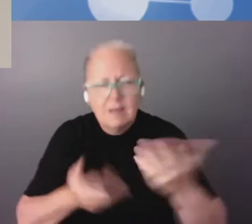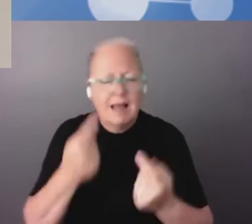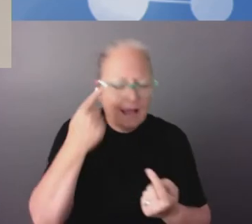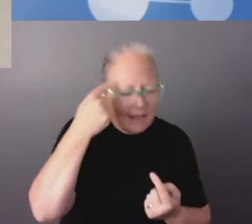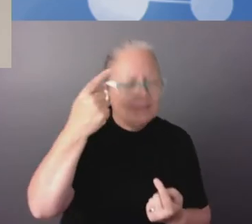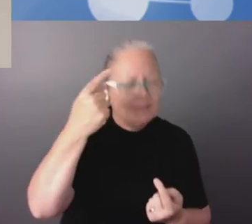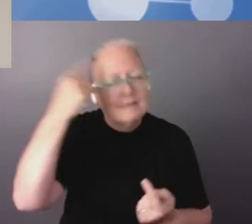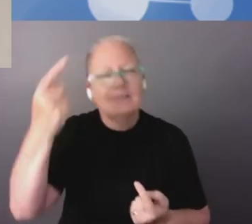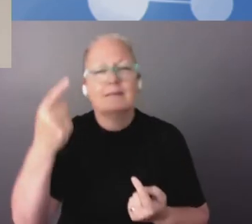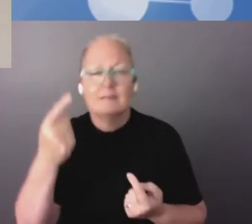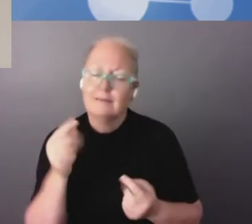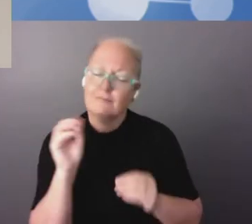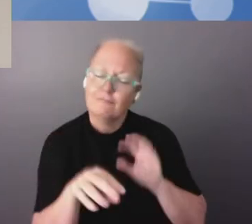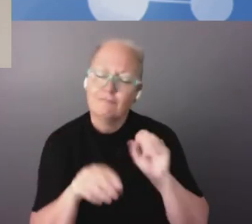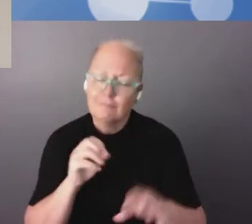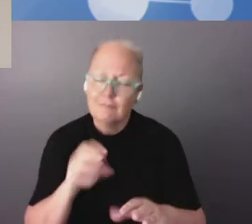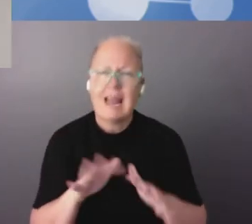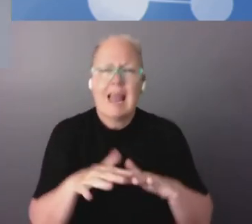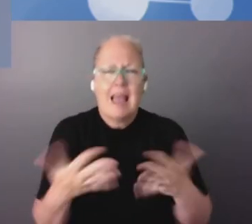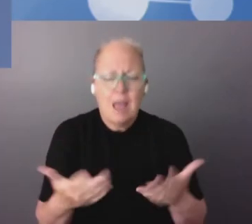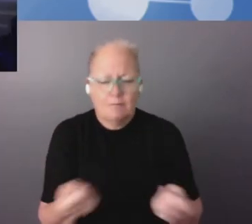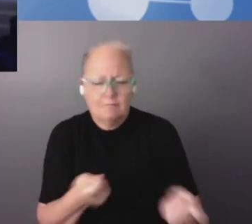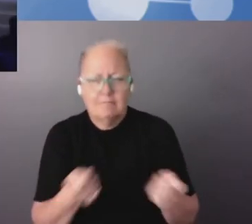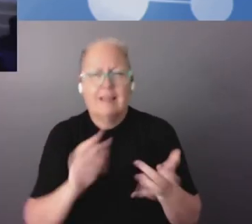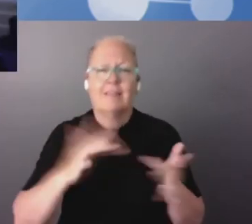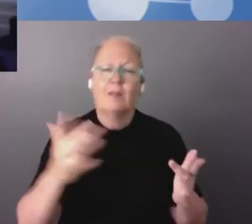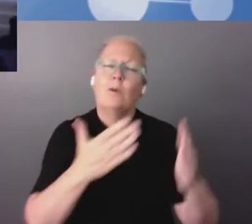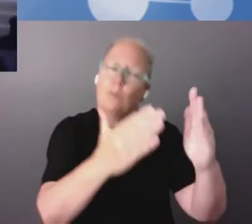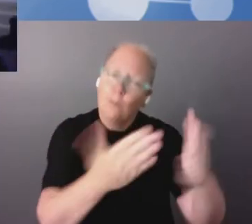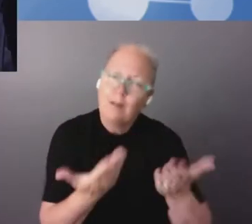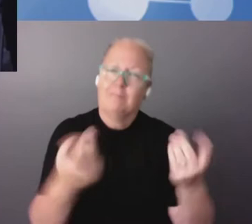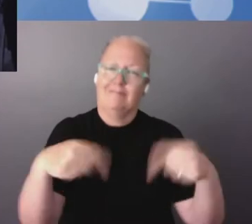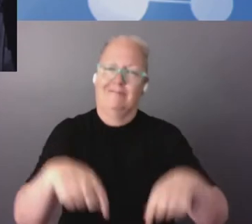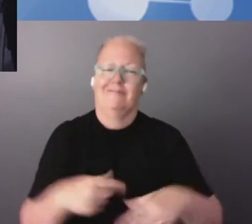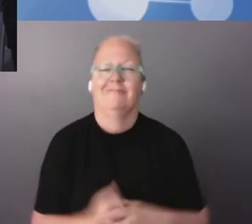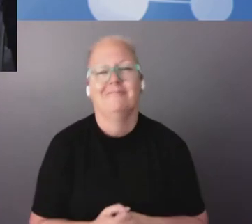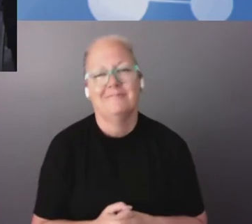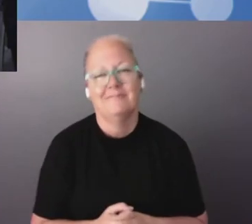Gobernanza de Internet. Sean muy bienvenidos a Katowice.